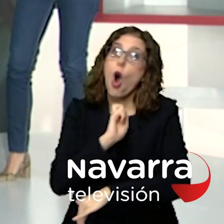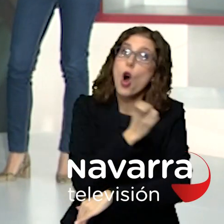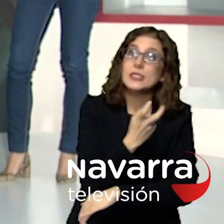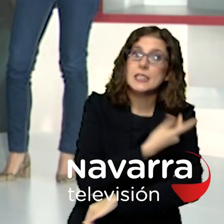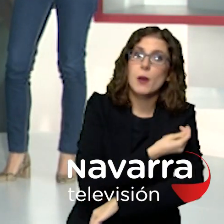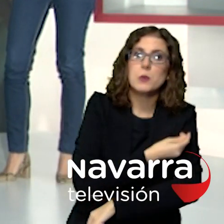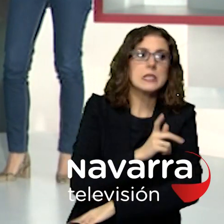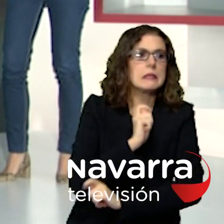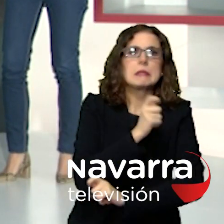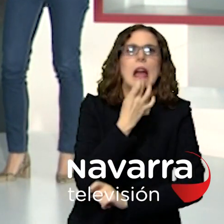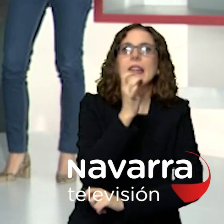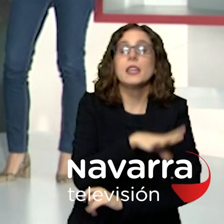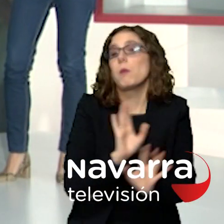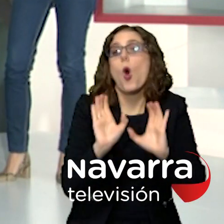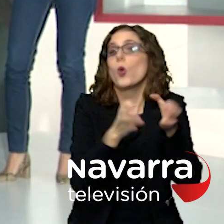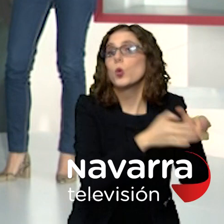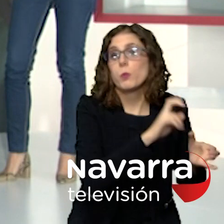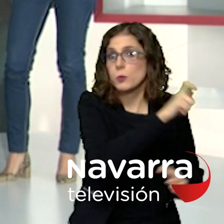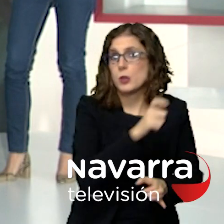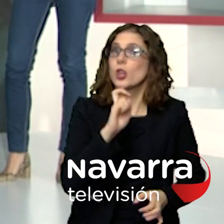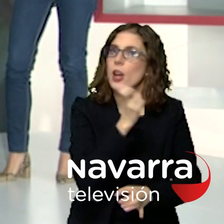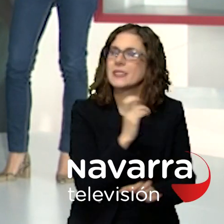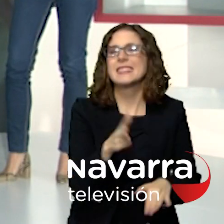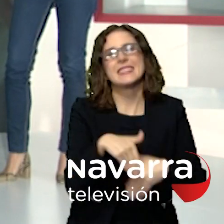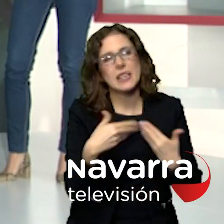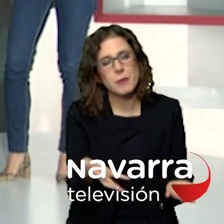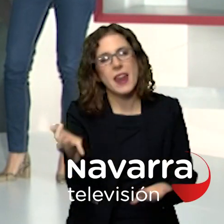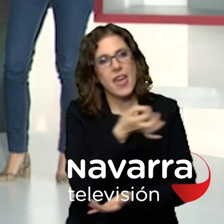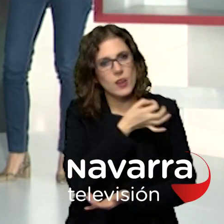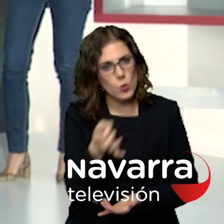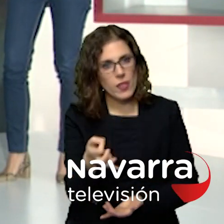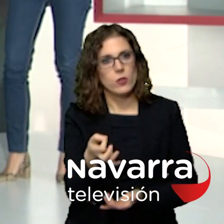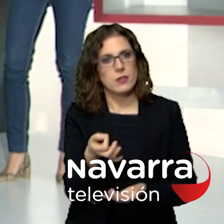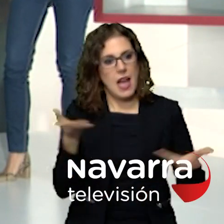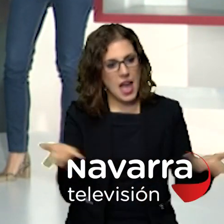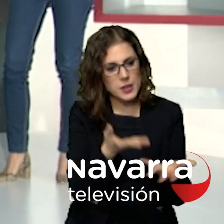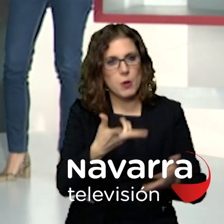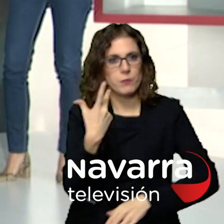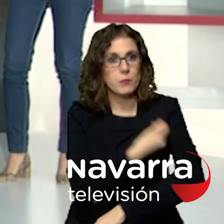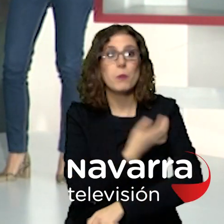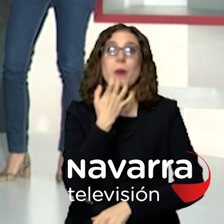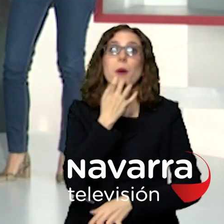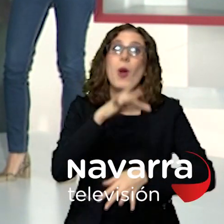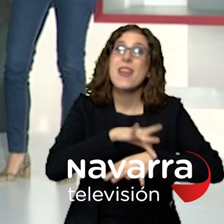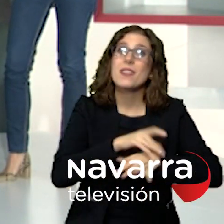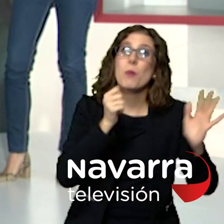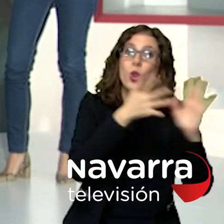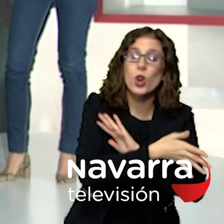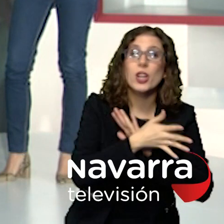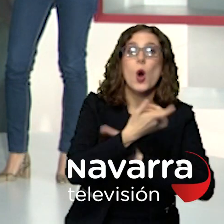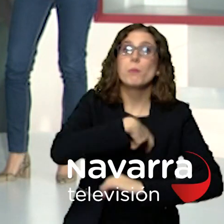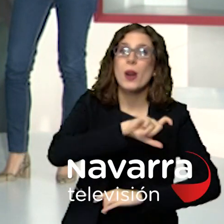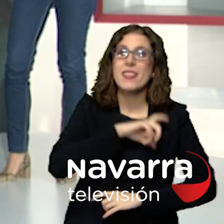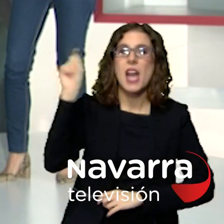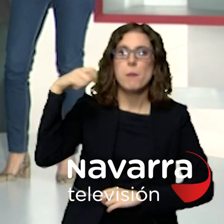administrado a otros grupos para los que también está indicada la inmunización antigripal, como enfermos crónicos, policías, bomberos, docentes o